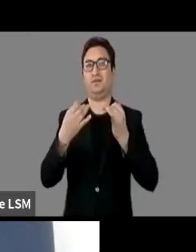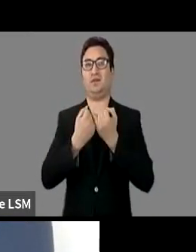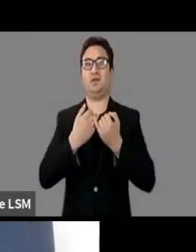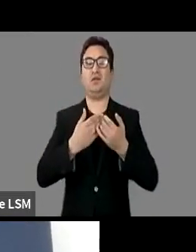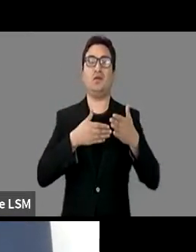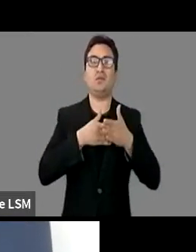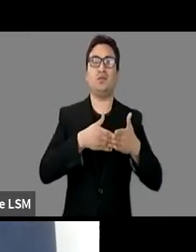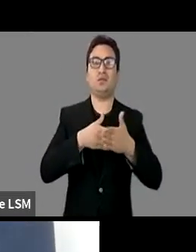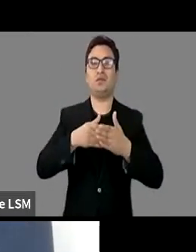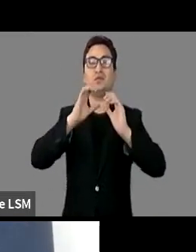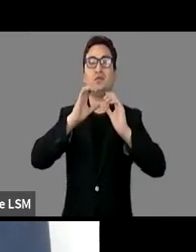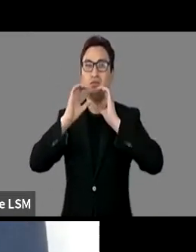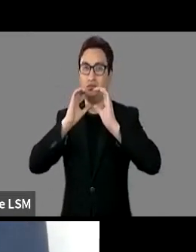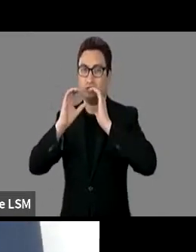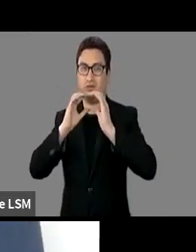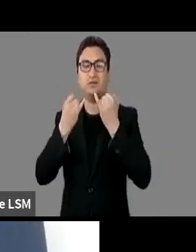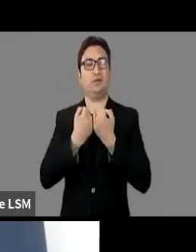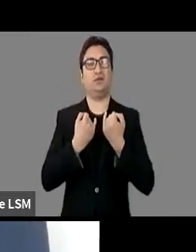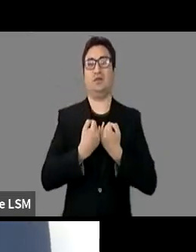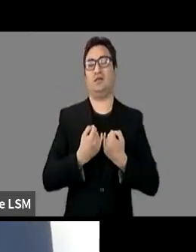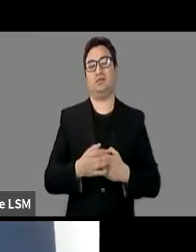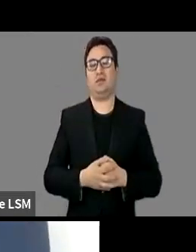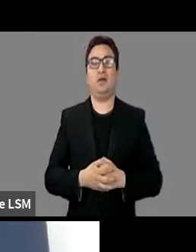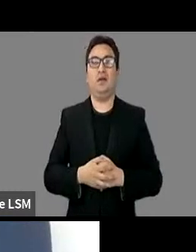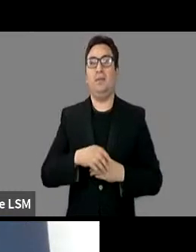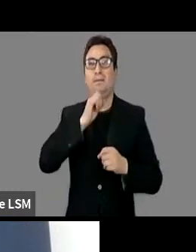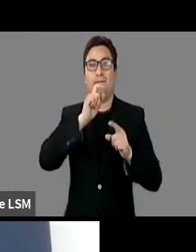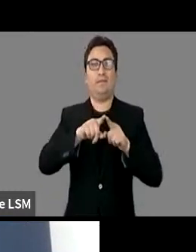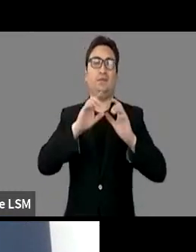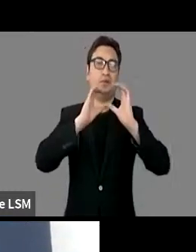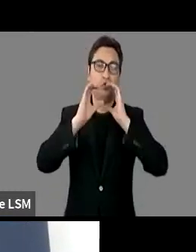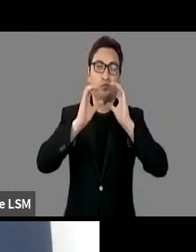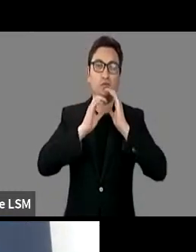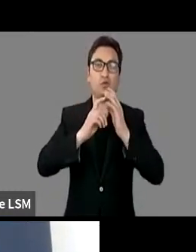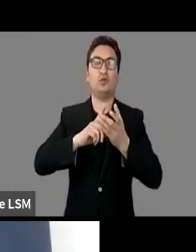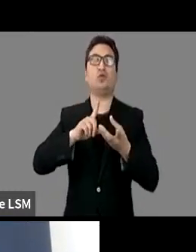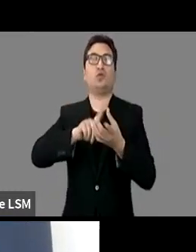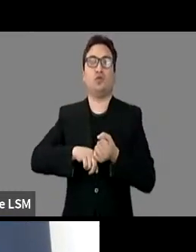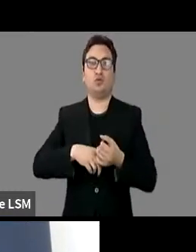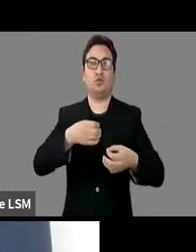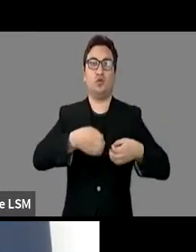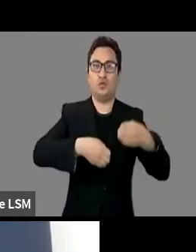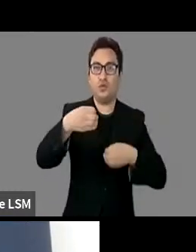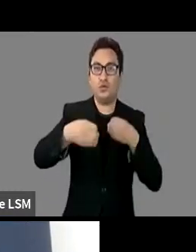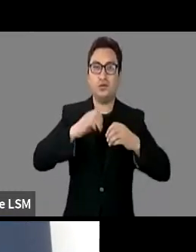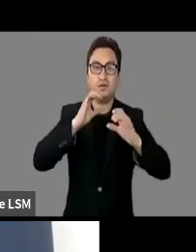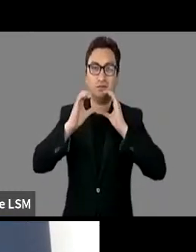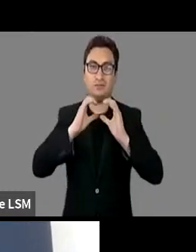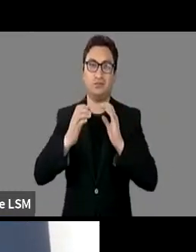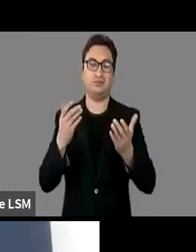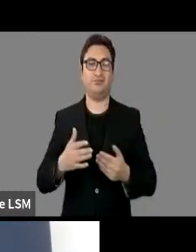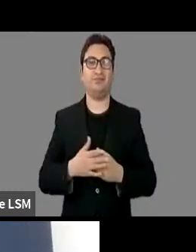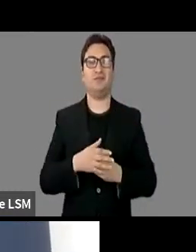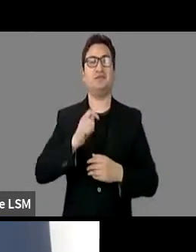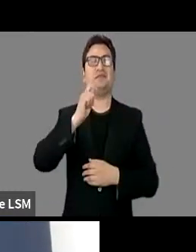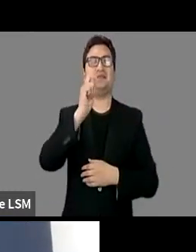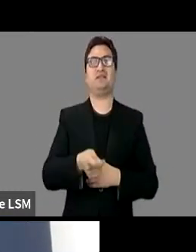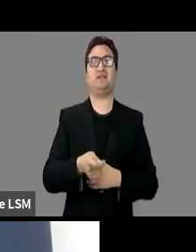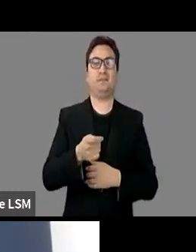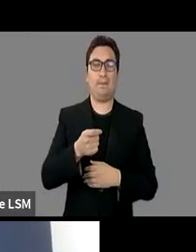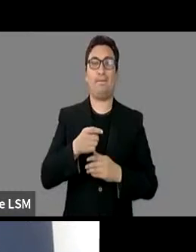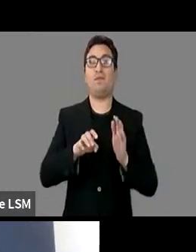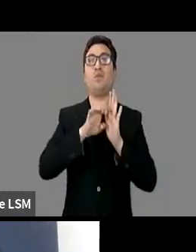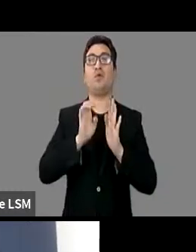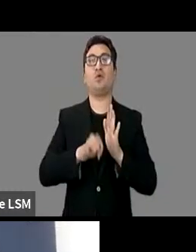comunicación, ¿no? Comunicación dentro de los juicios, que se refiere a, pues, qué disponibilidad